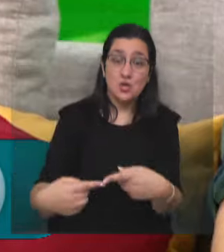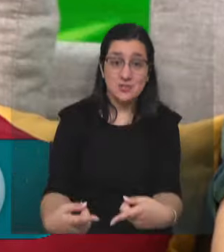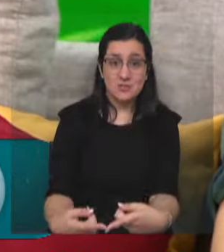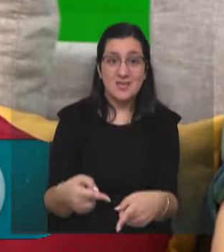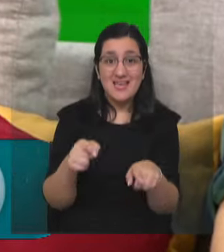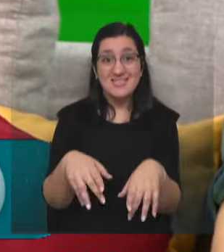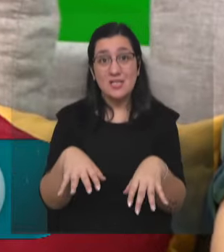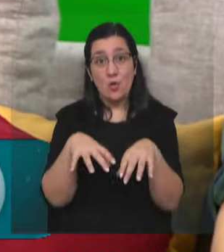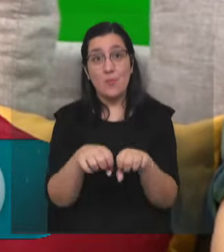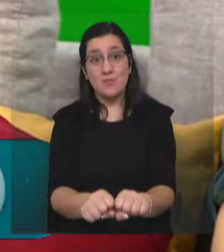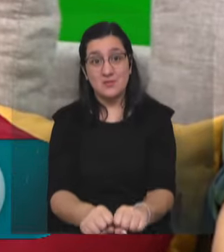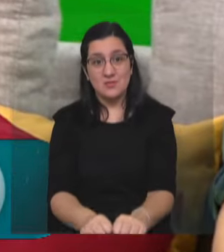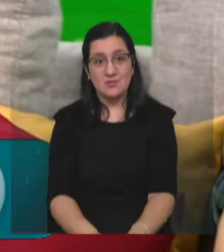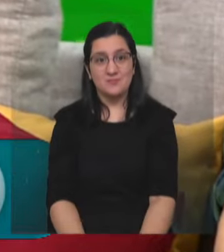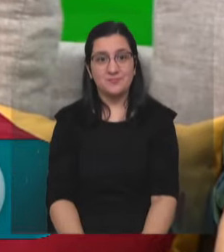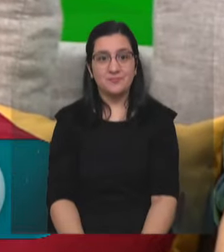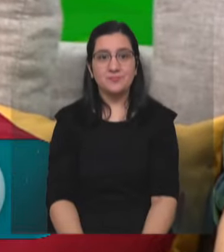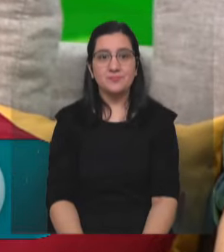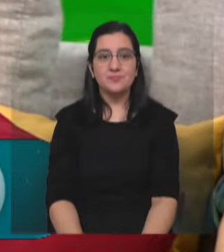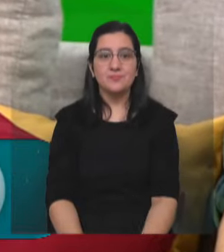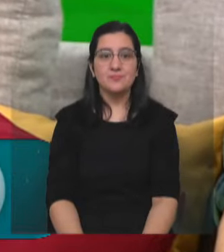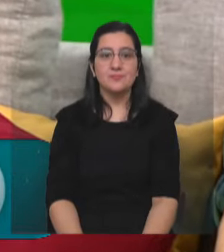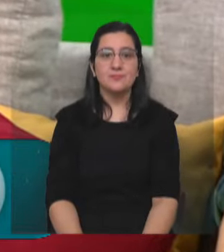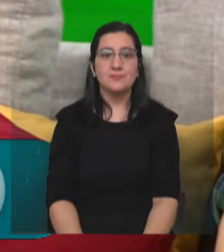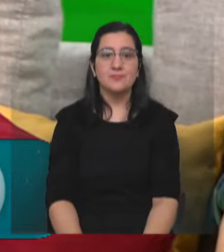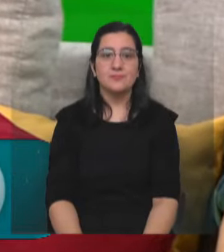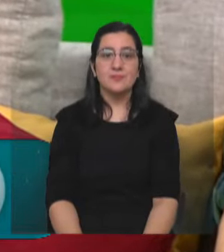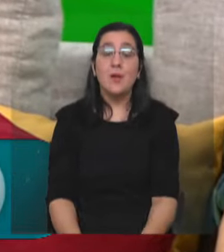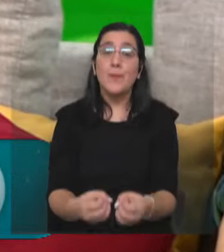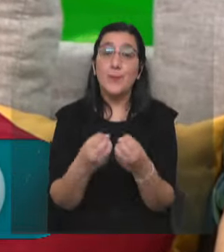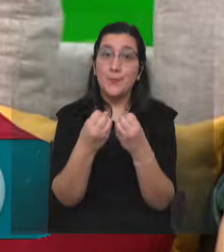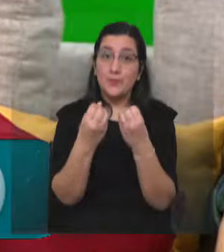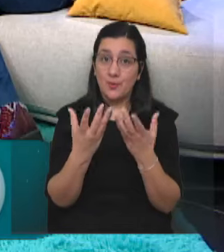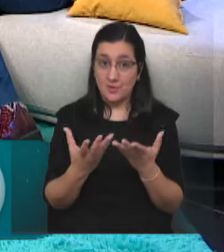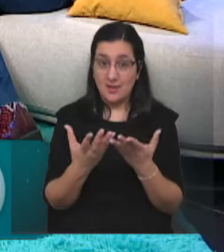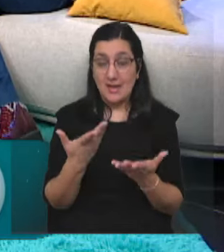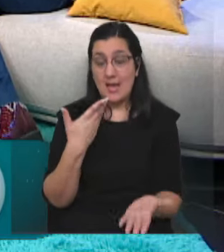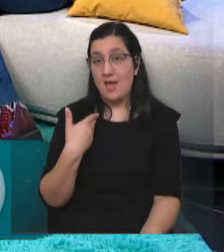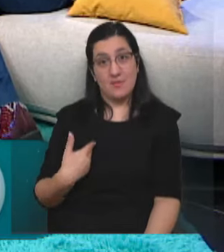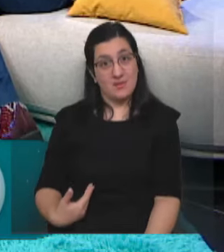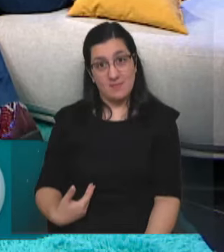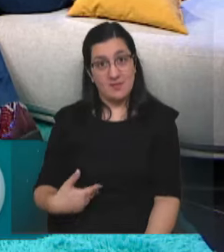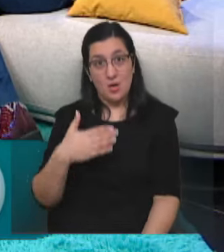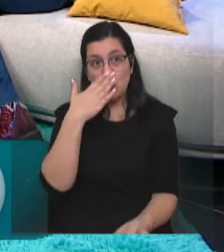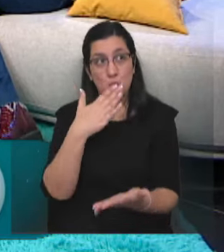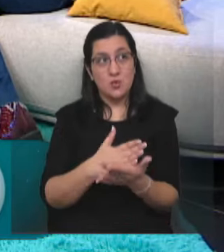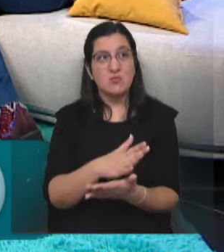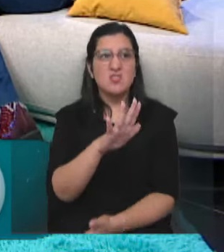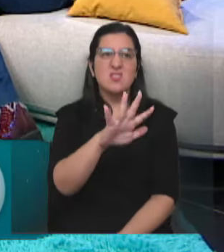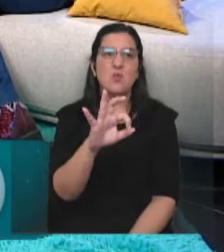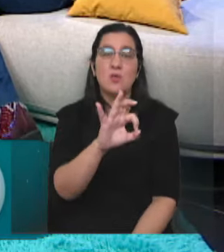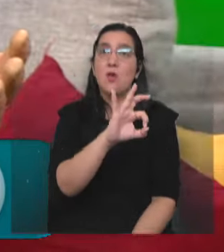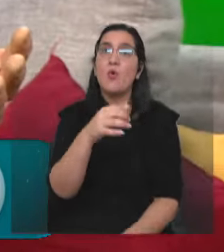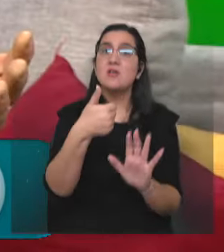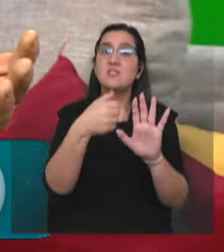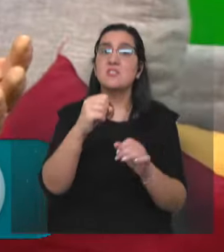ese es el compromiso, ese es el gran compromiso. Porque, lamentablemente, en los últimos 50, 60 años,